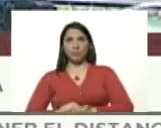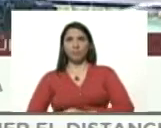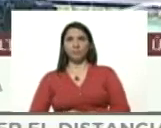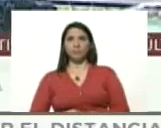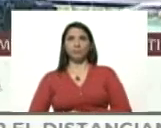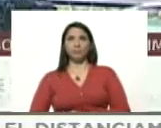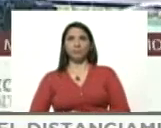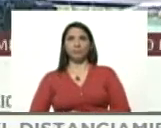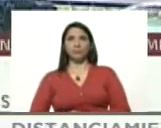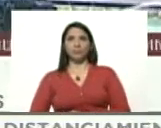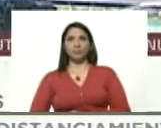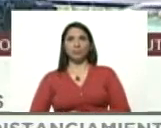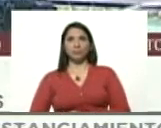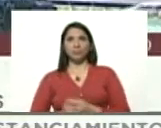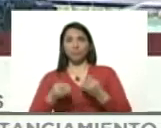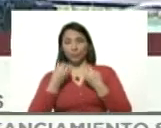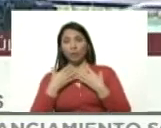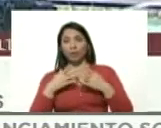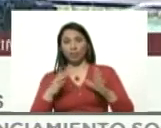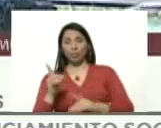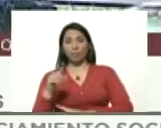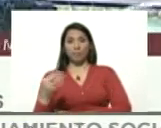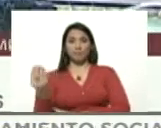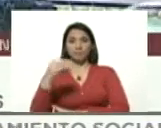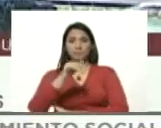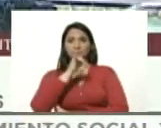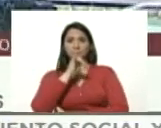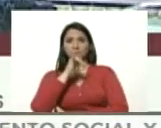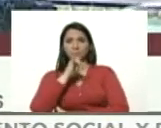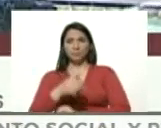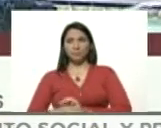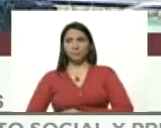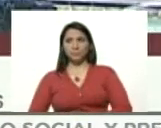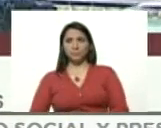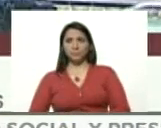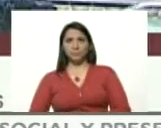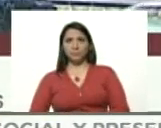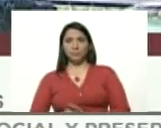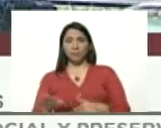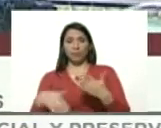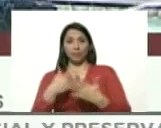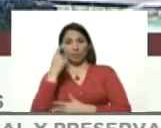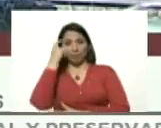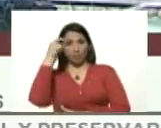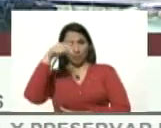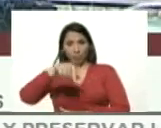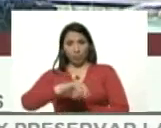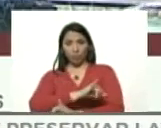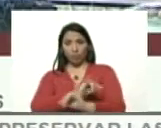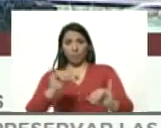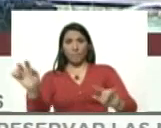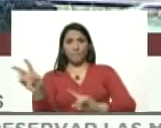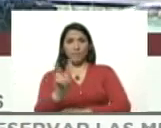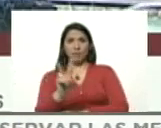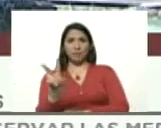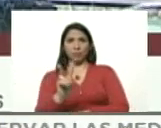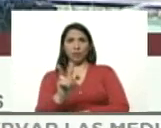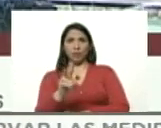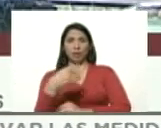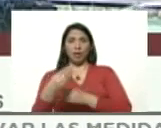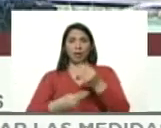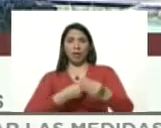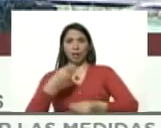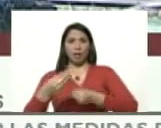mundial. Bueno, queríamos además informar que al día de hoy ya Venezuela ha